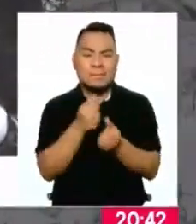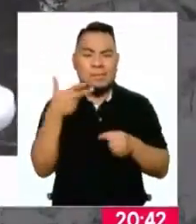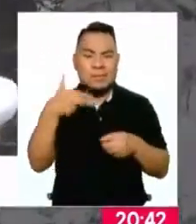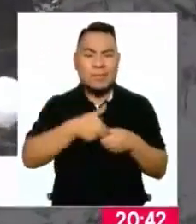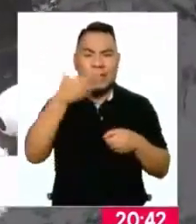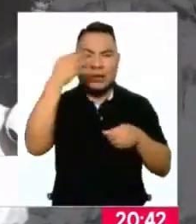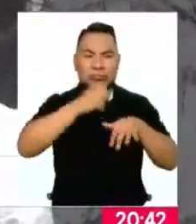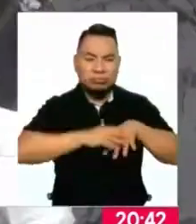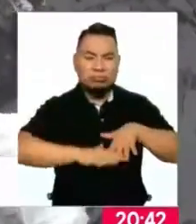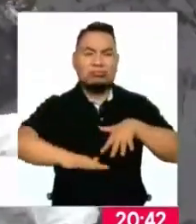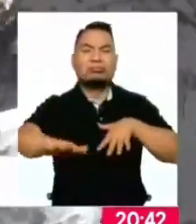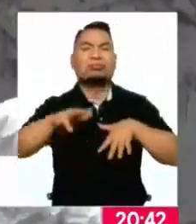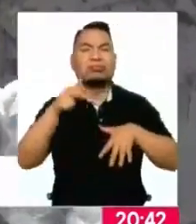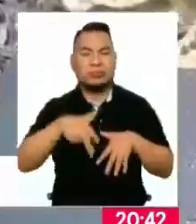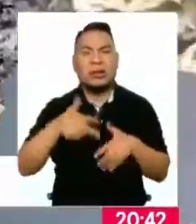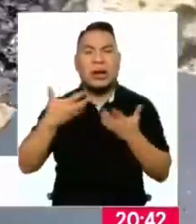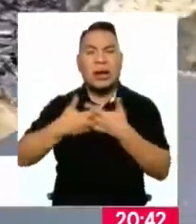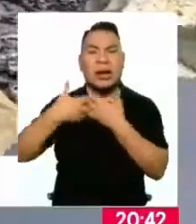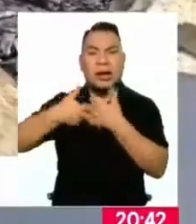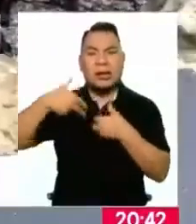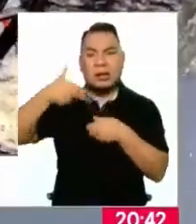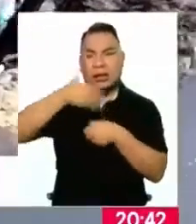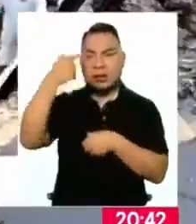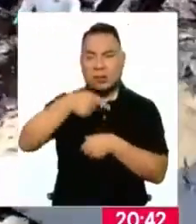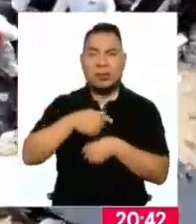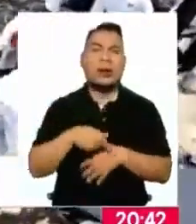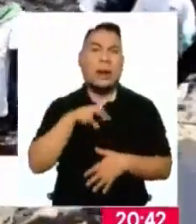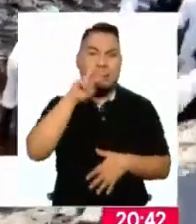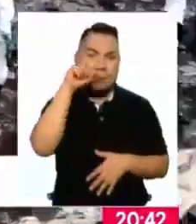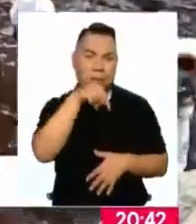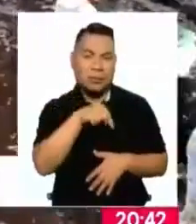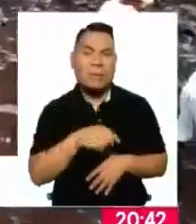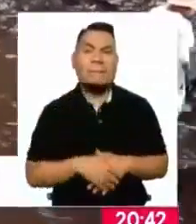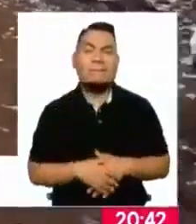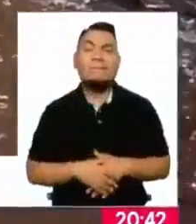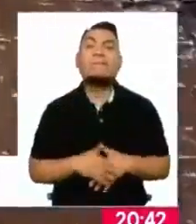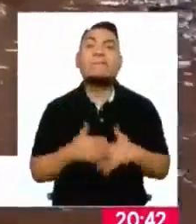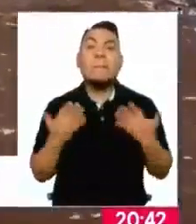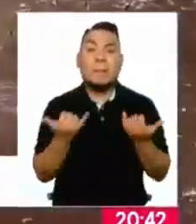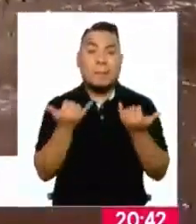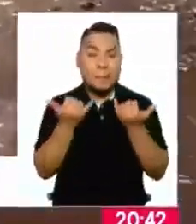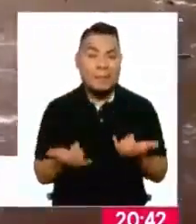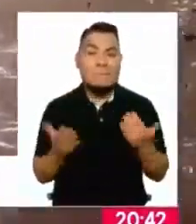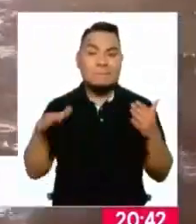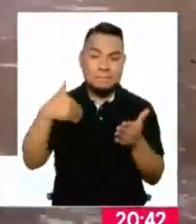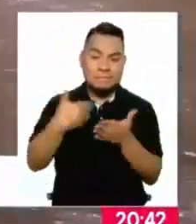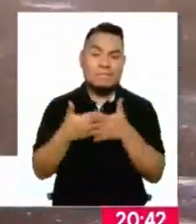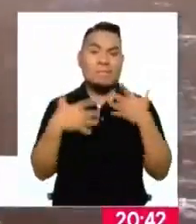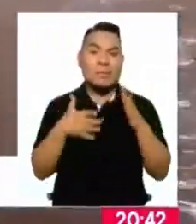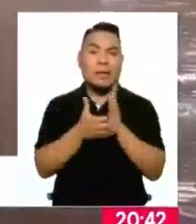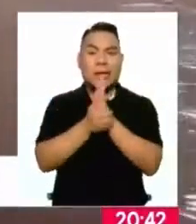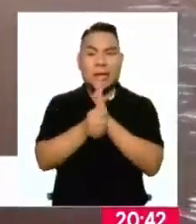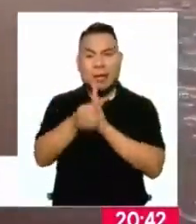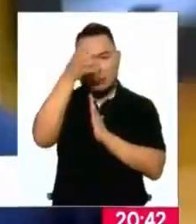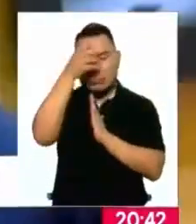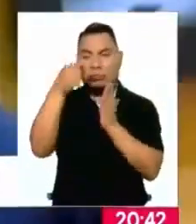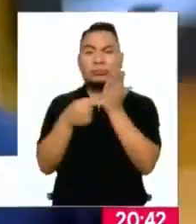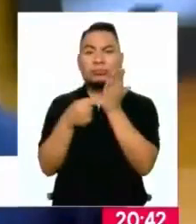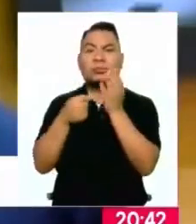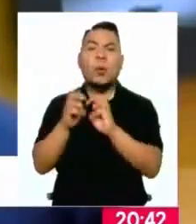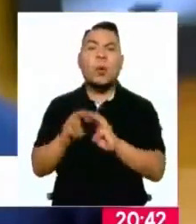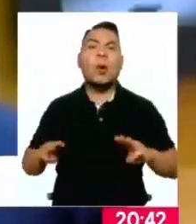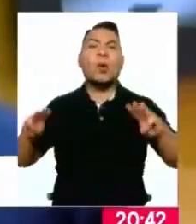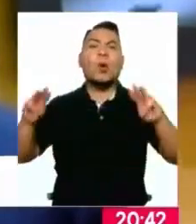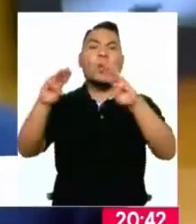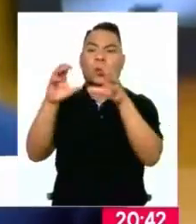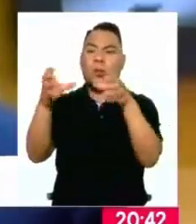ecológico originado por el derrame de petróleo en el mar peruano. El día de hoy han llegado ya técnicos de Naciones